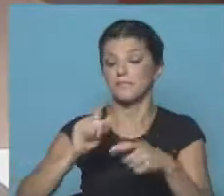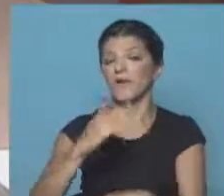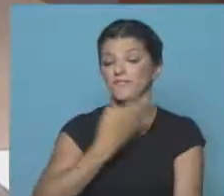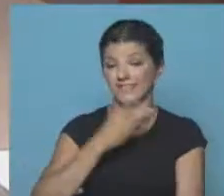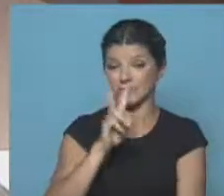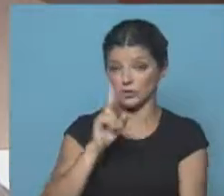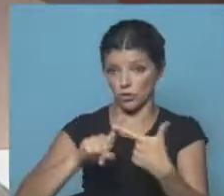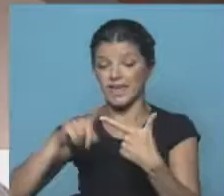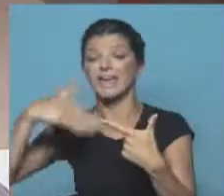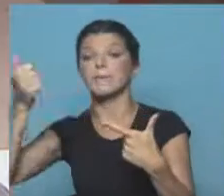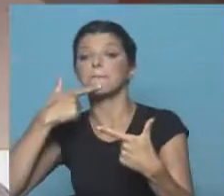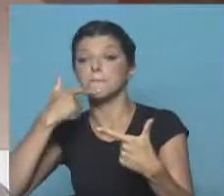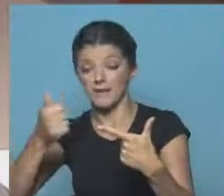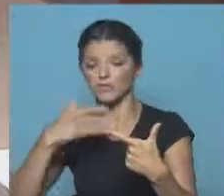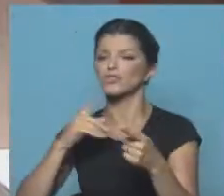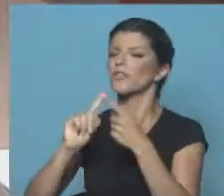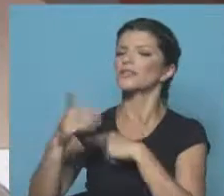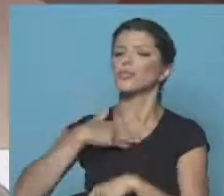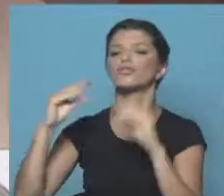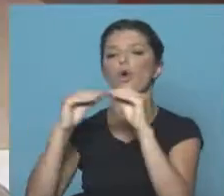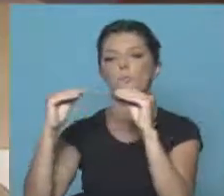Estamos en el móvil con Juan Carlos Bartolota.